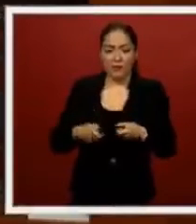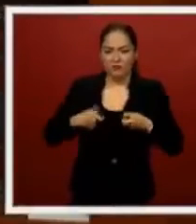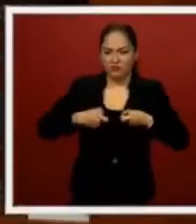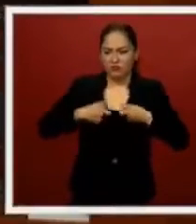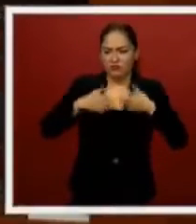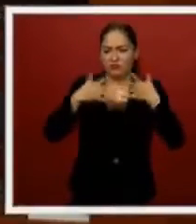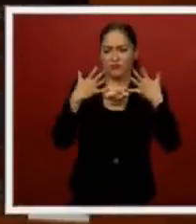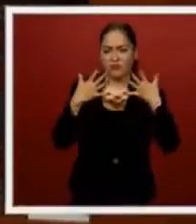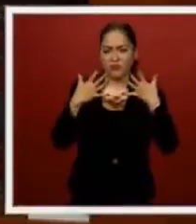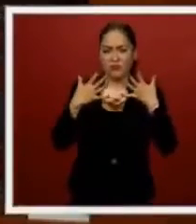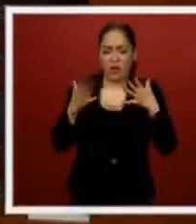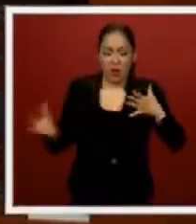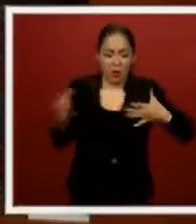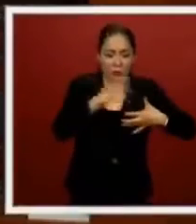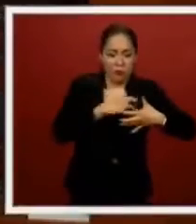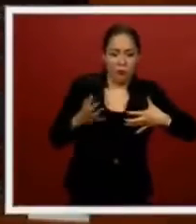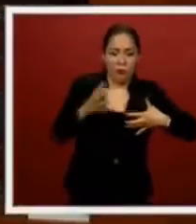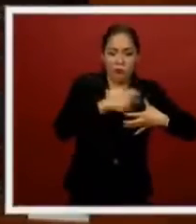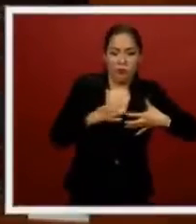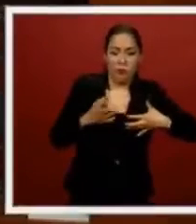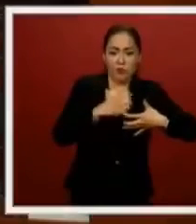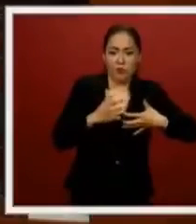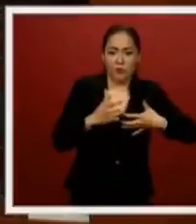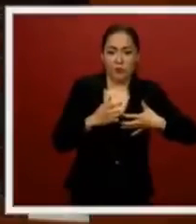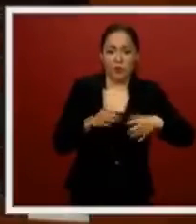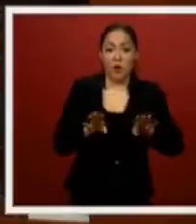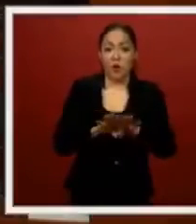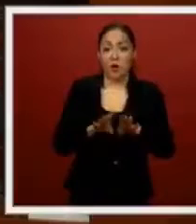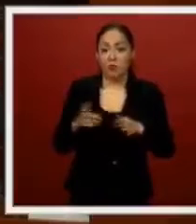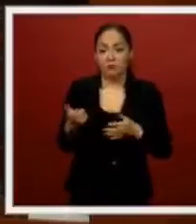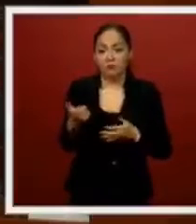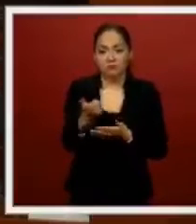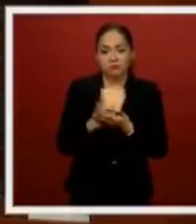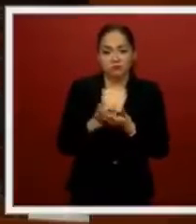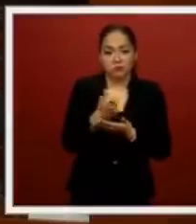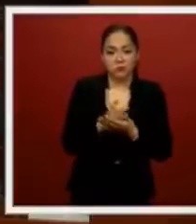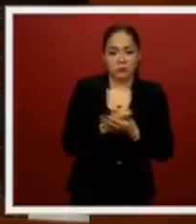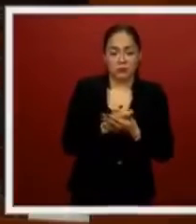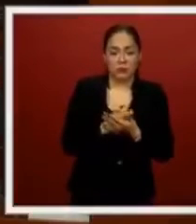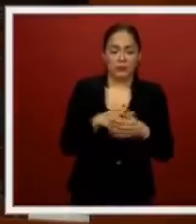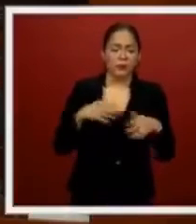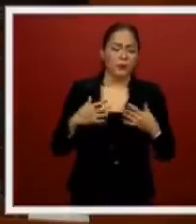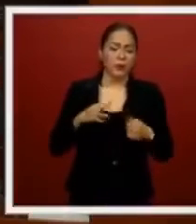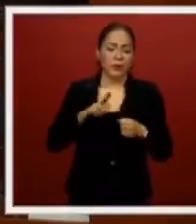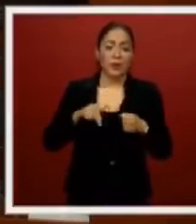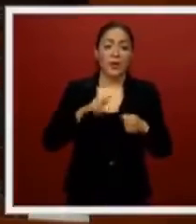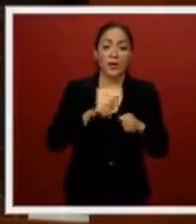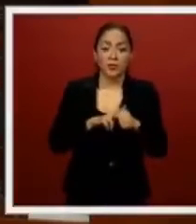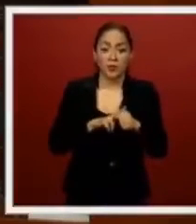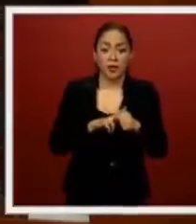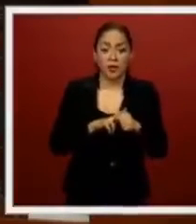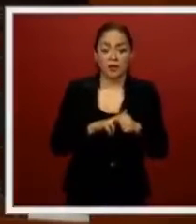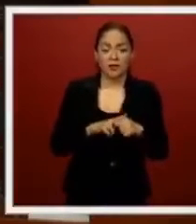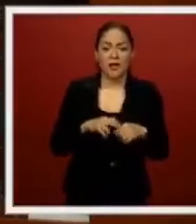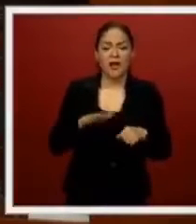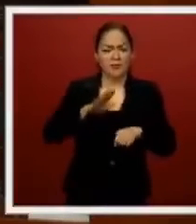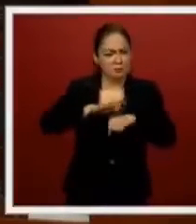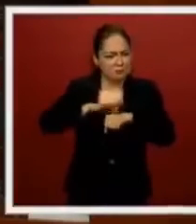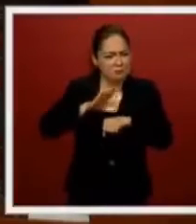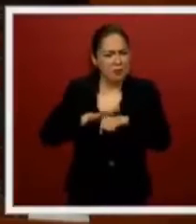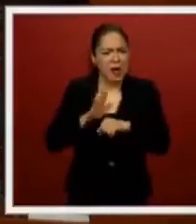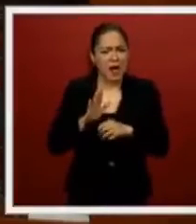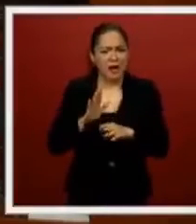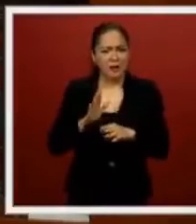mercancías y acumular dinero, acumular riqueza. Y la naturaleza creo que no solo sirve para eso.